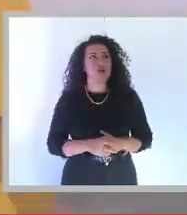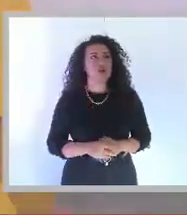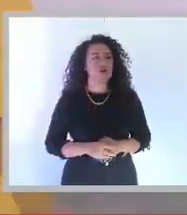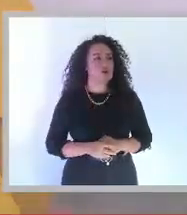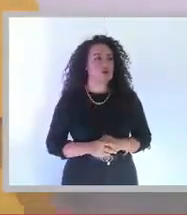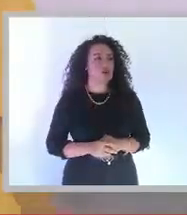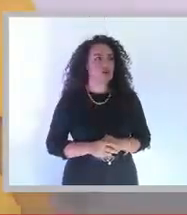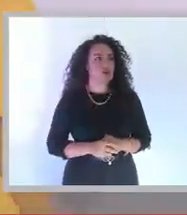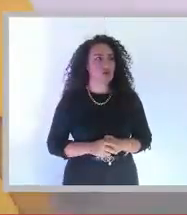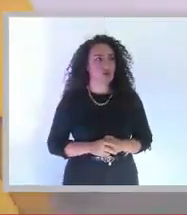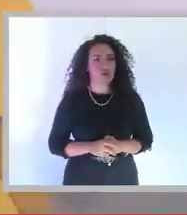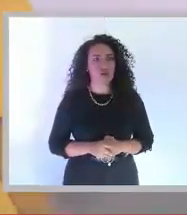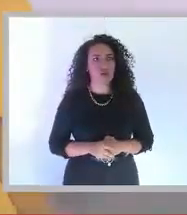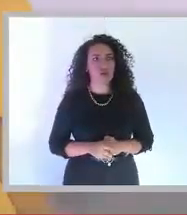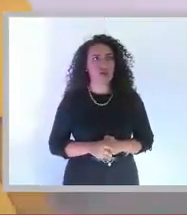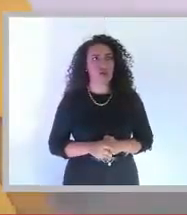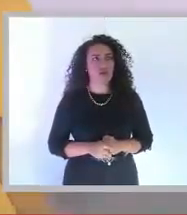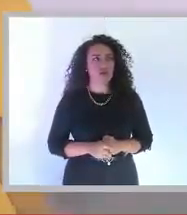Y traigo